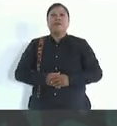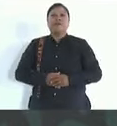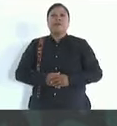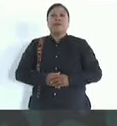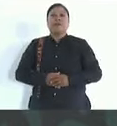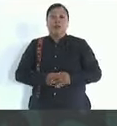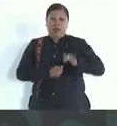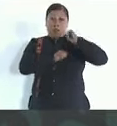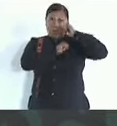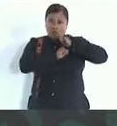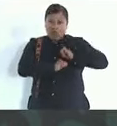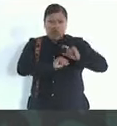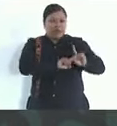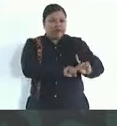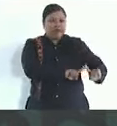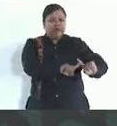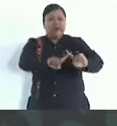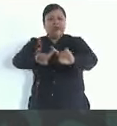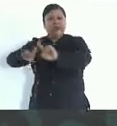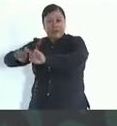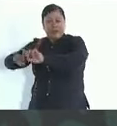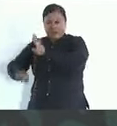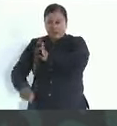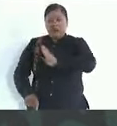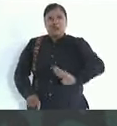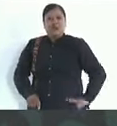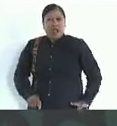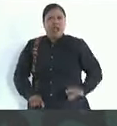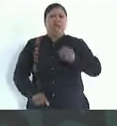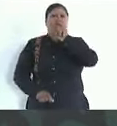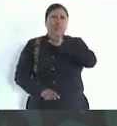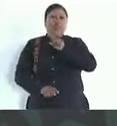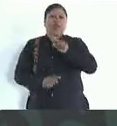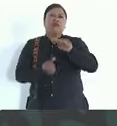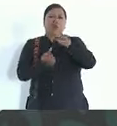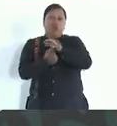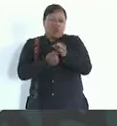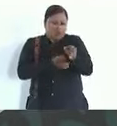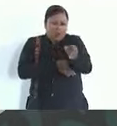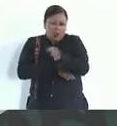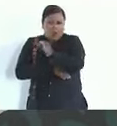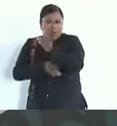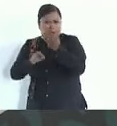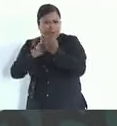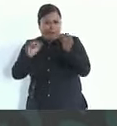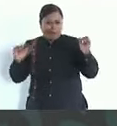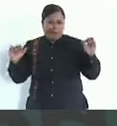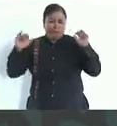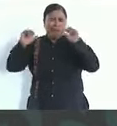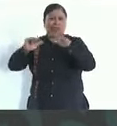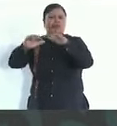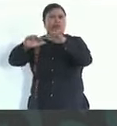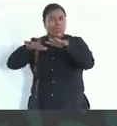distinguidas autoridades municipales y comunitarias que nos honran con su